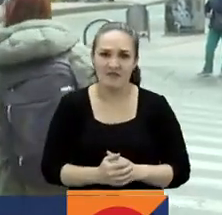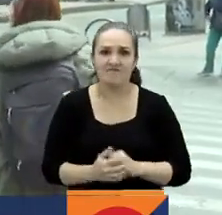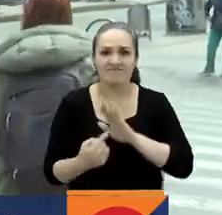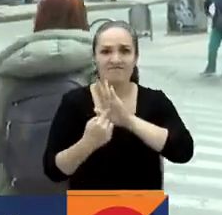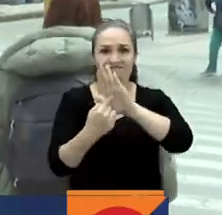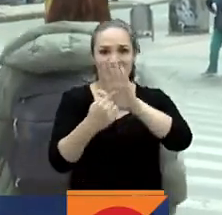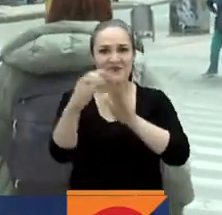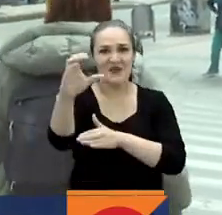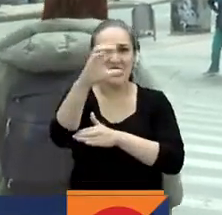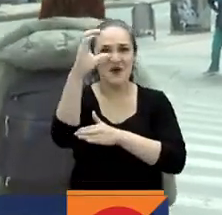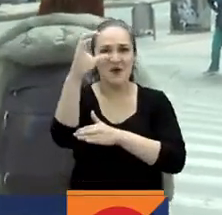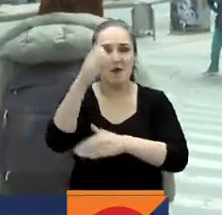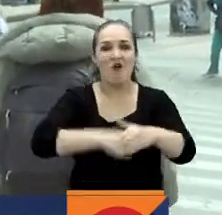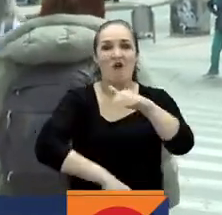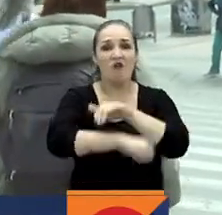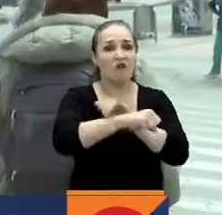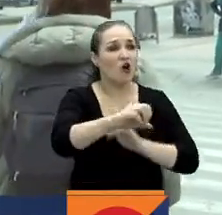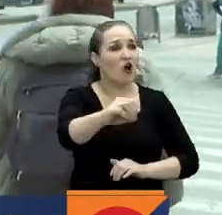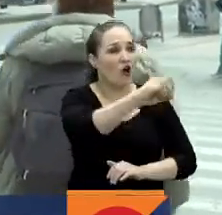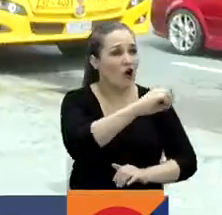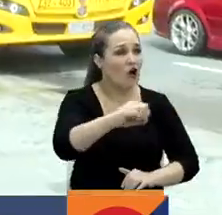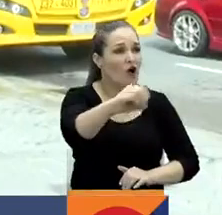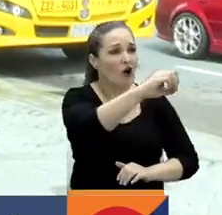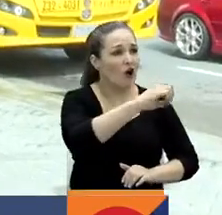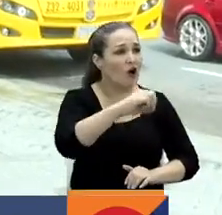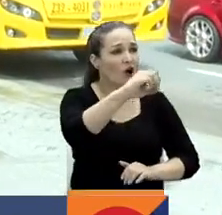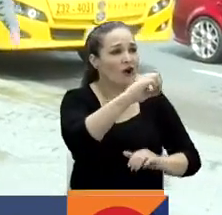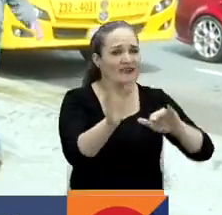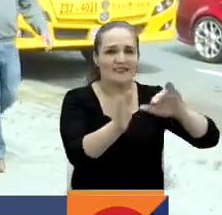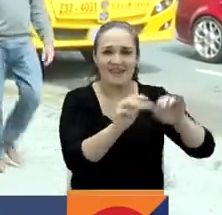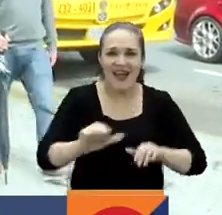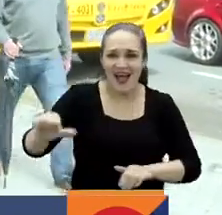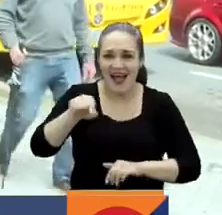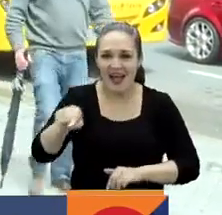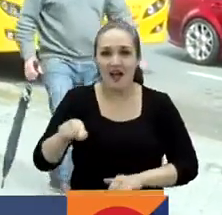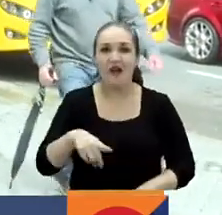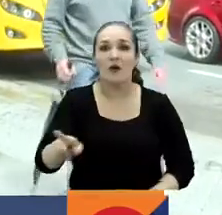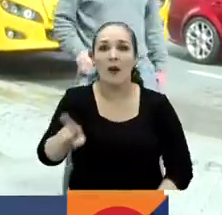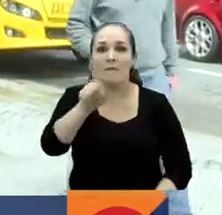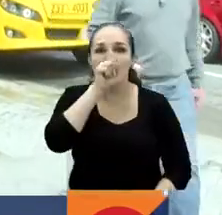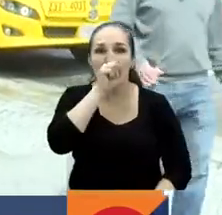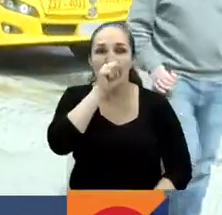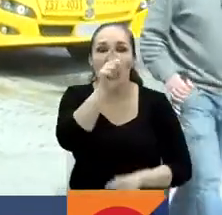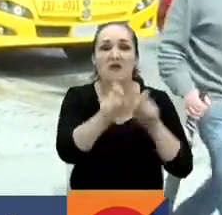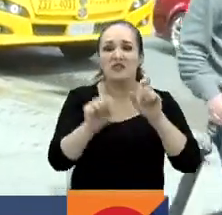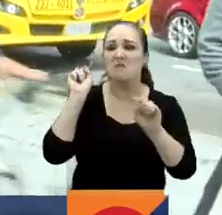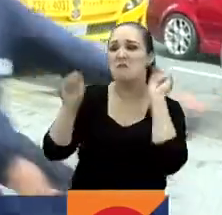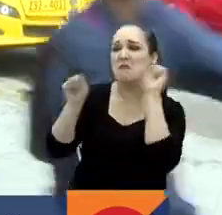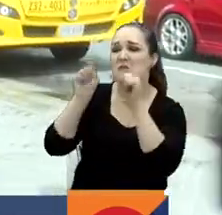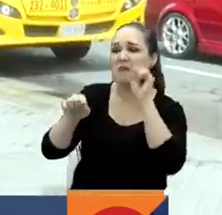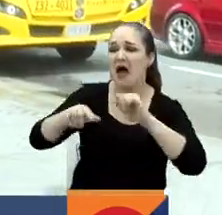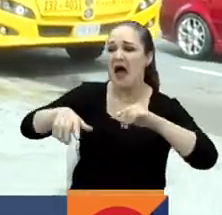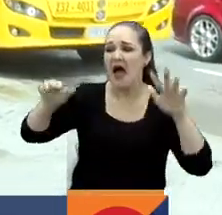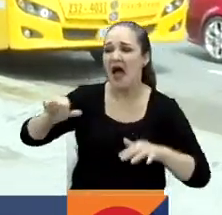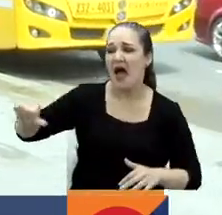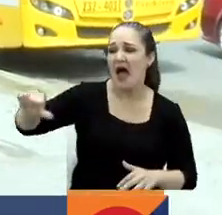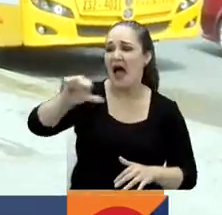selección de fútbol masculina, que era la que debería representarnos. ¿Es una forma de callar bocas para los que dicen que el fútbol